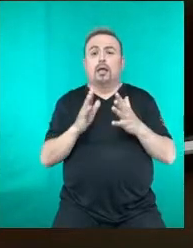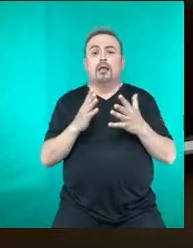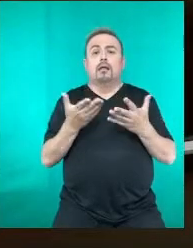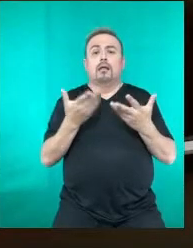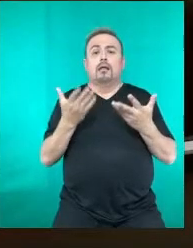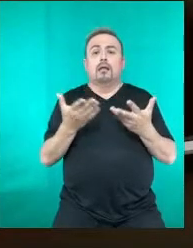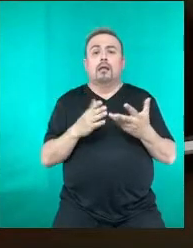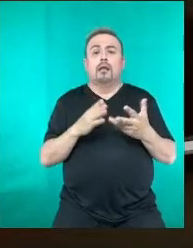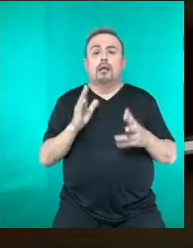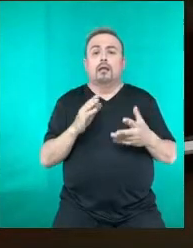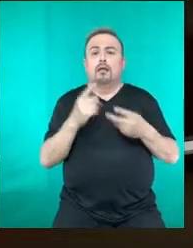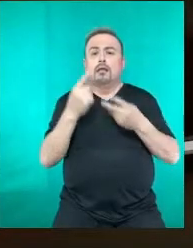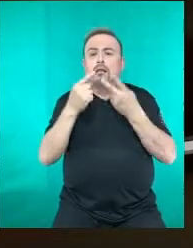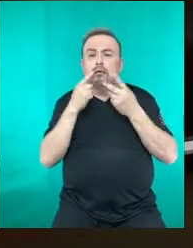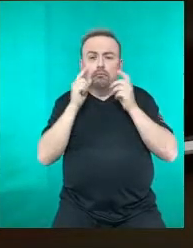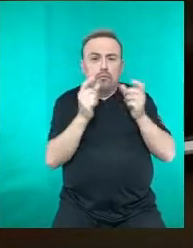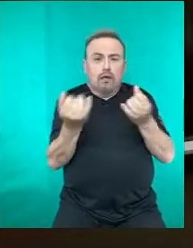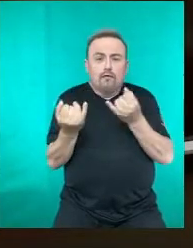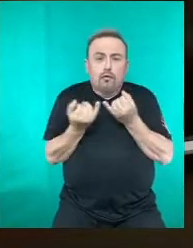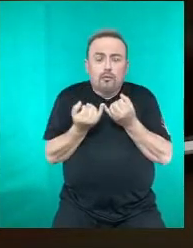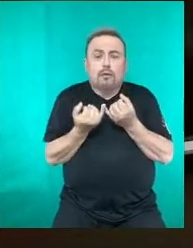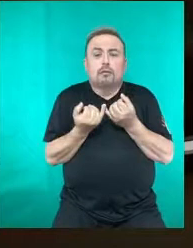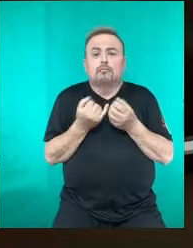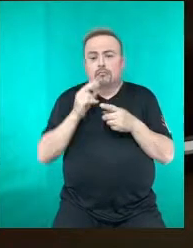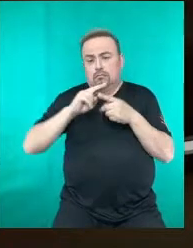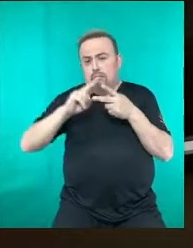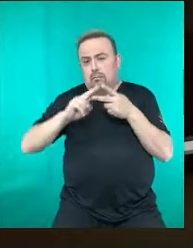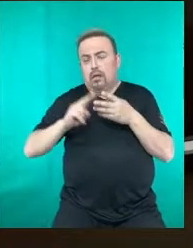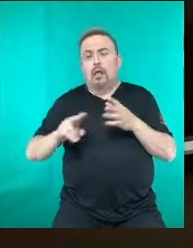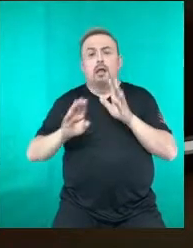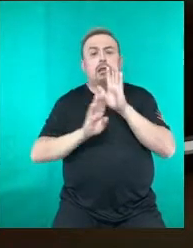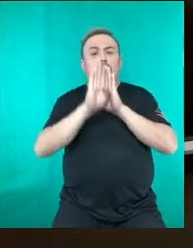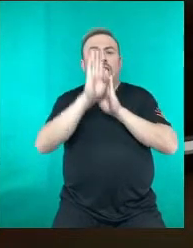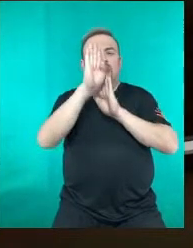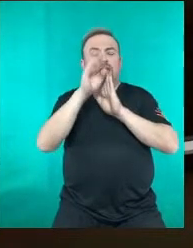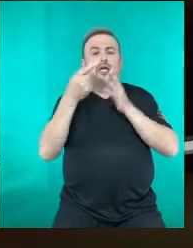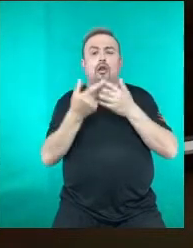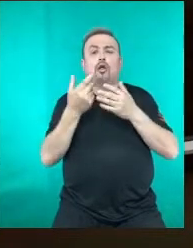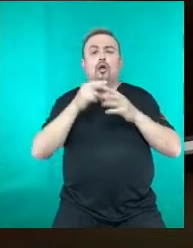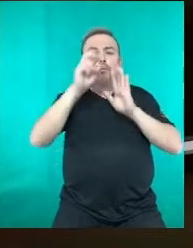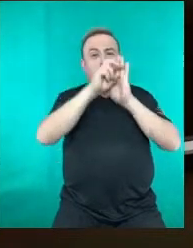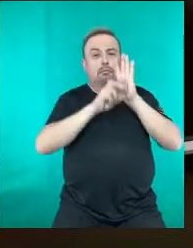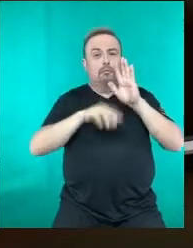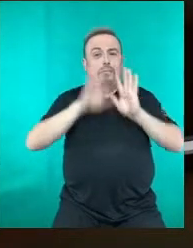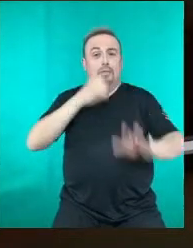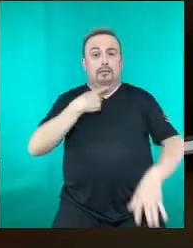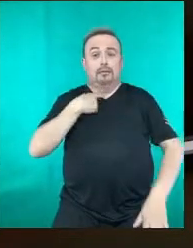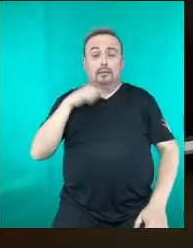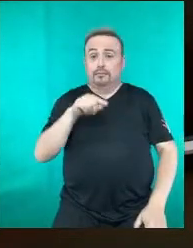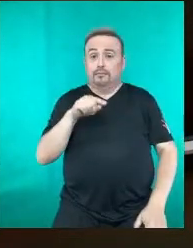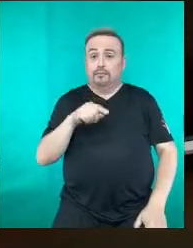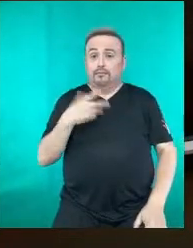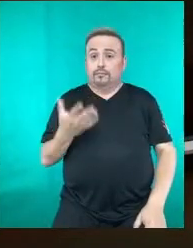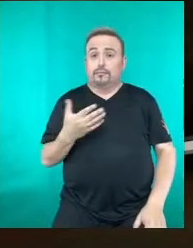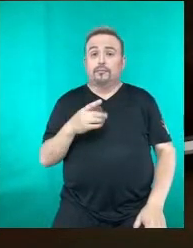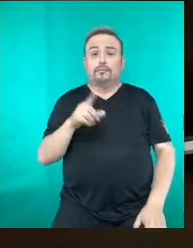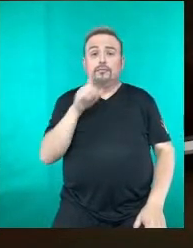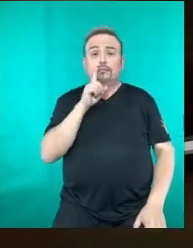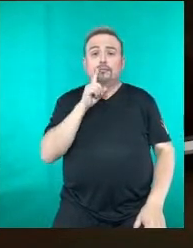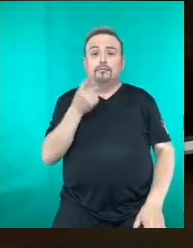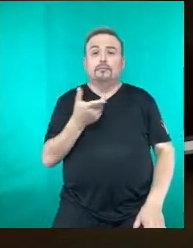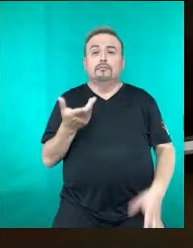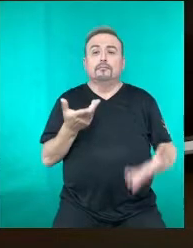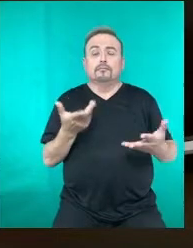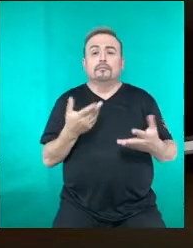Información Geográfica, y hemos desarrollado distintos tipos de proyectos. Uno de los más interesantes quizás es el Enernuevas, donde en Alto Hospicio tenemos